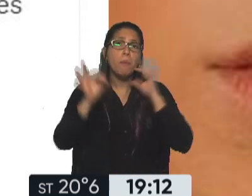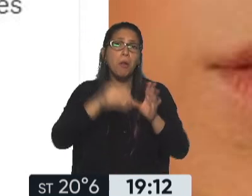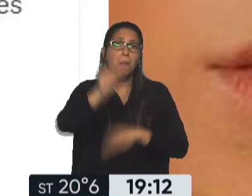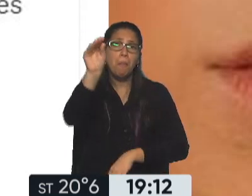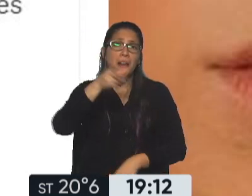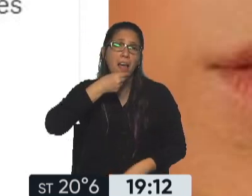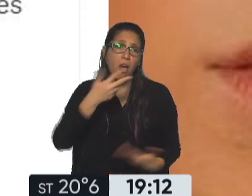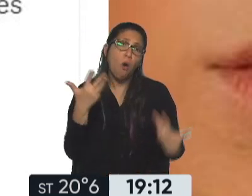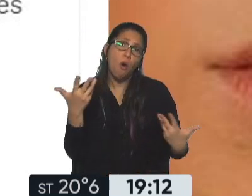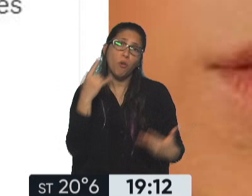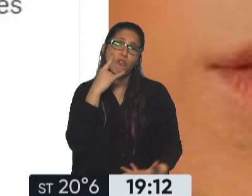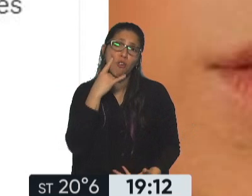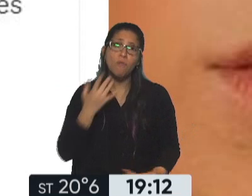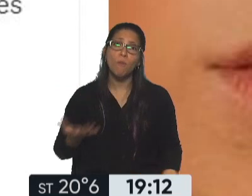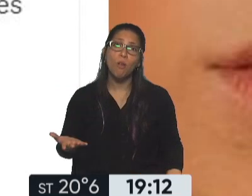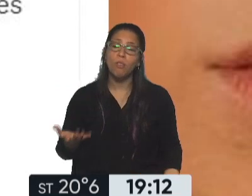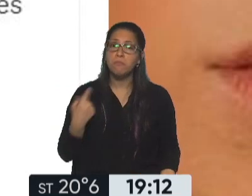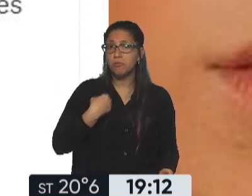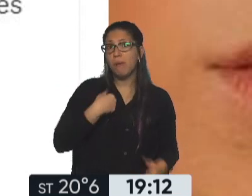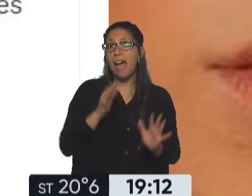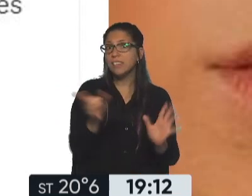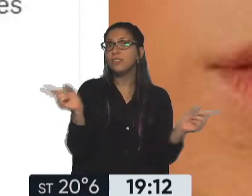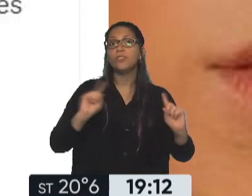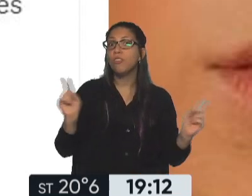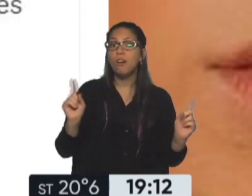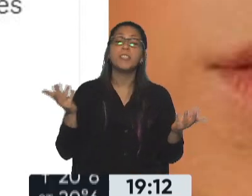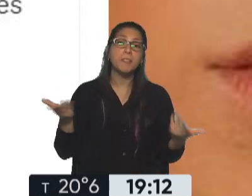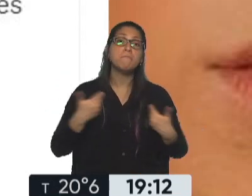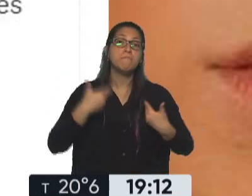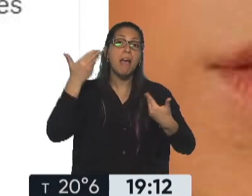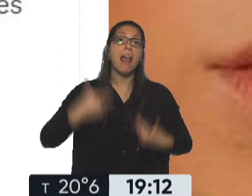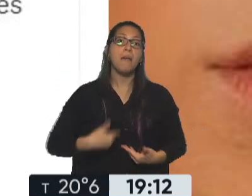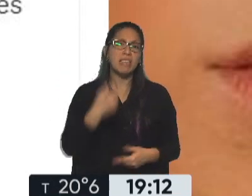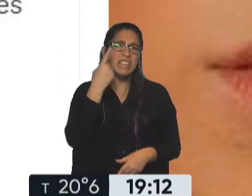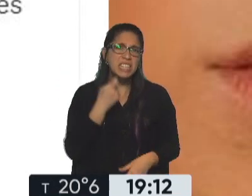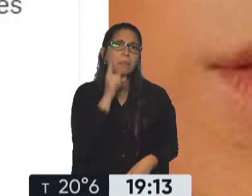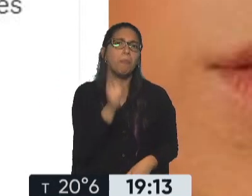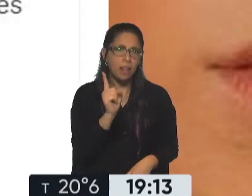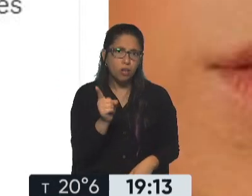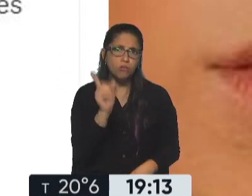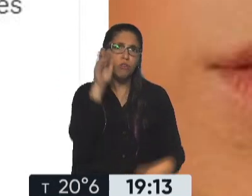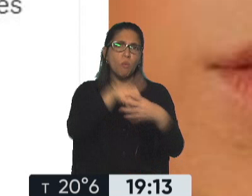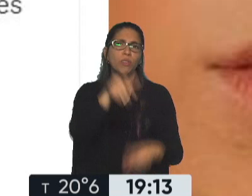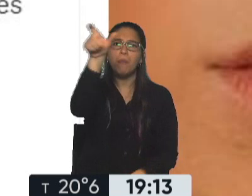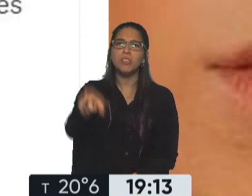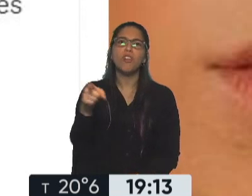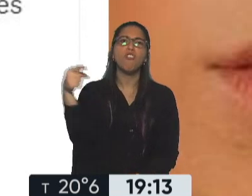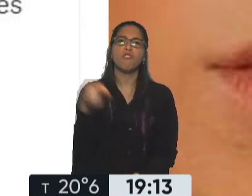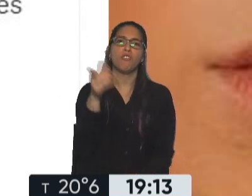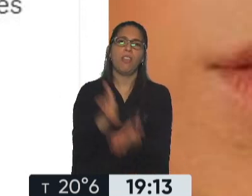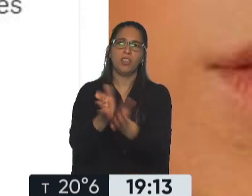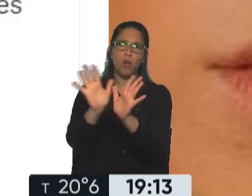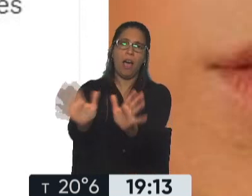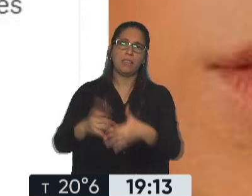Obvio, es lo más cómodo, pero no soy así. Así que sí, para mí es realmente triste y peligroso votar a un antiderecho